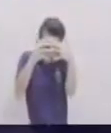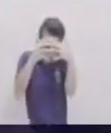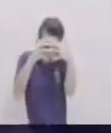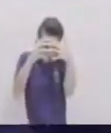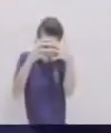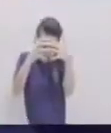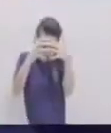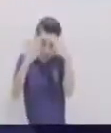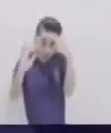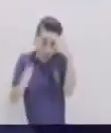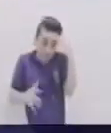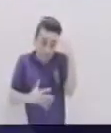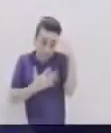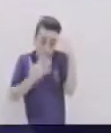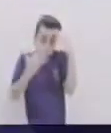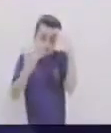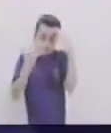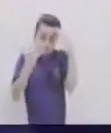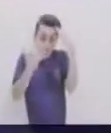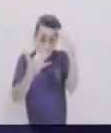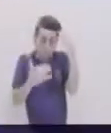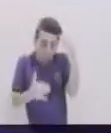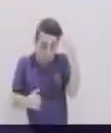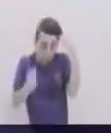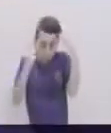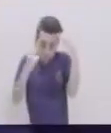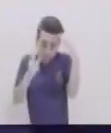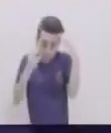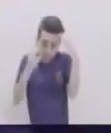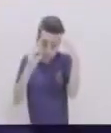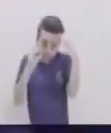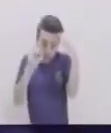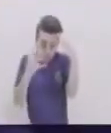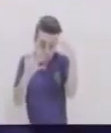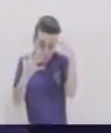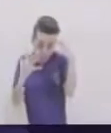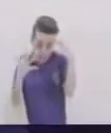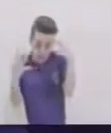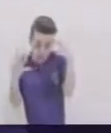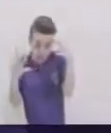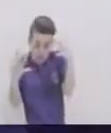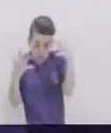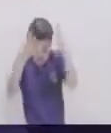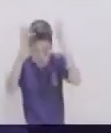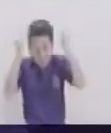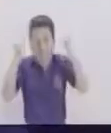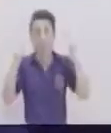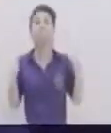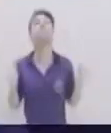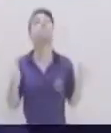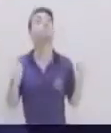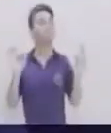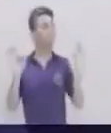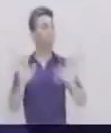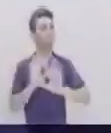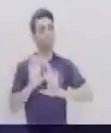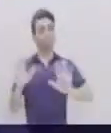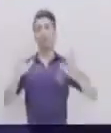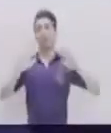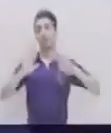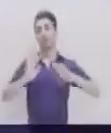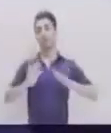caparazón, respiras, cuentas hasta 10 y luego cuando sales vas a